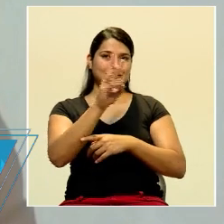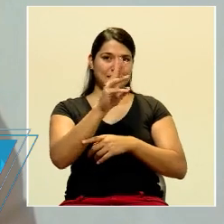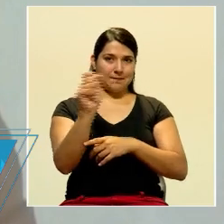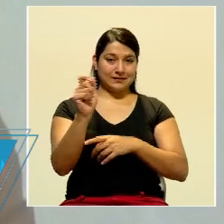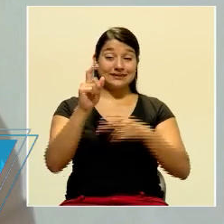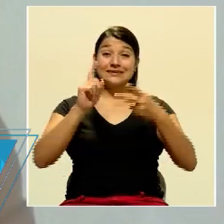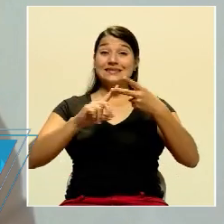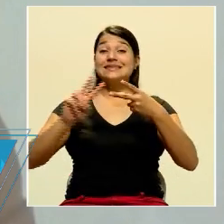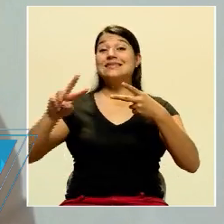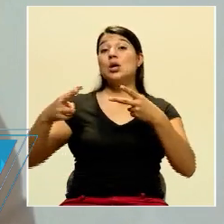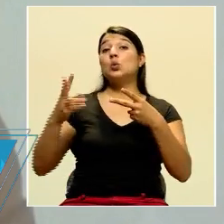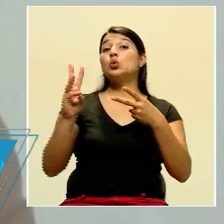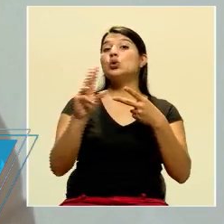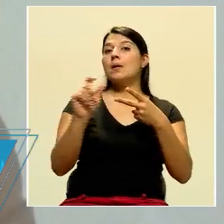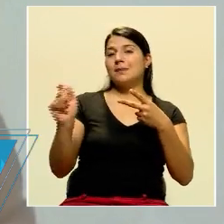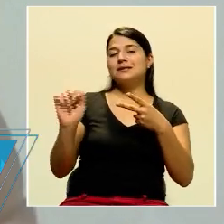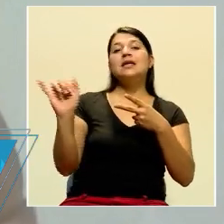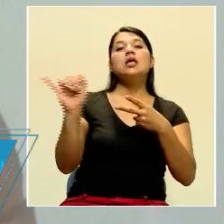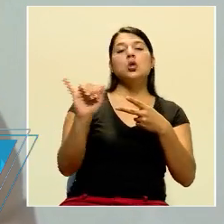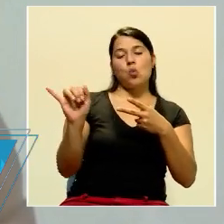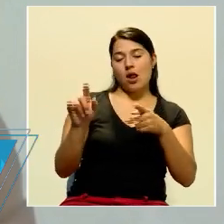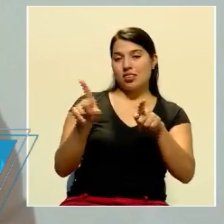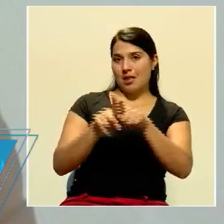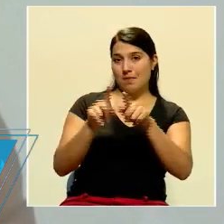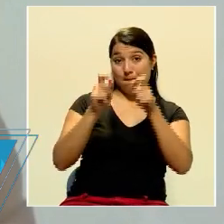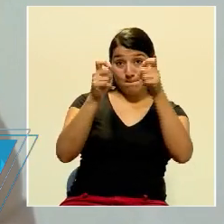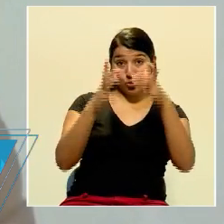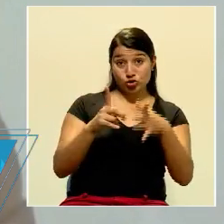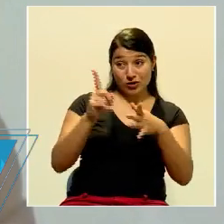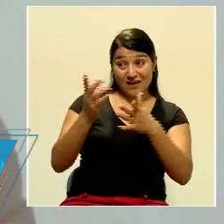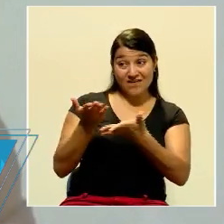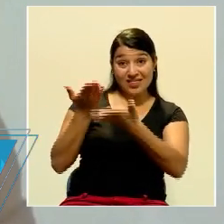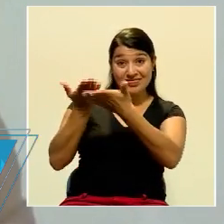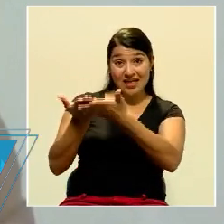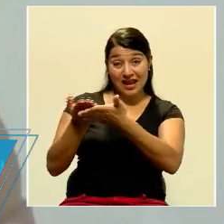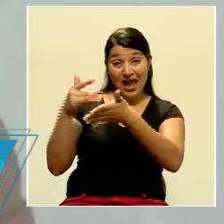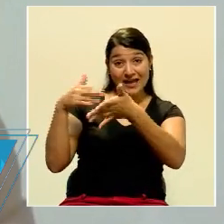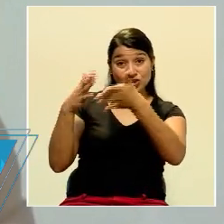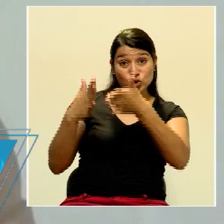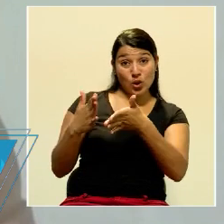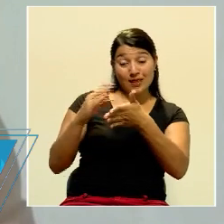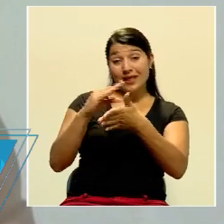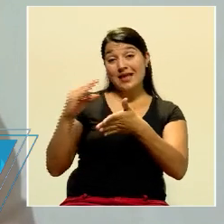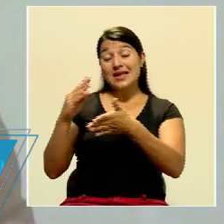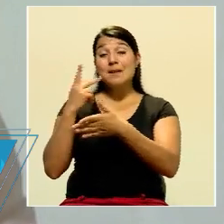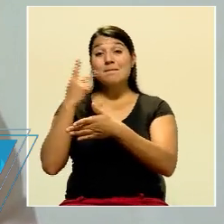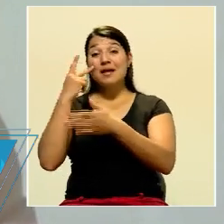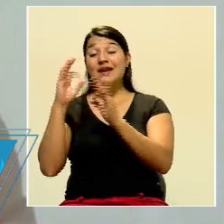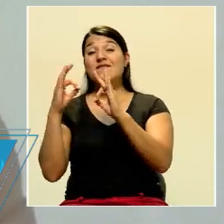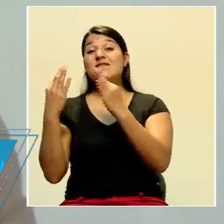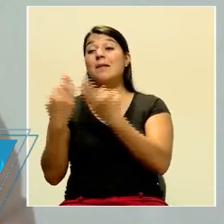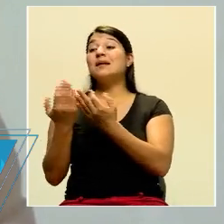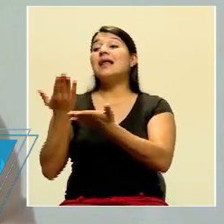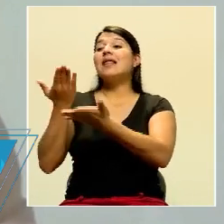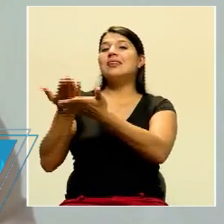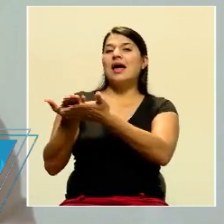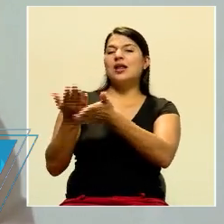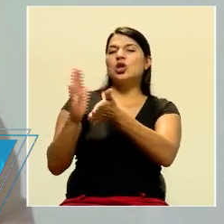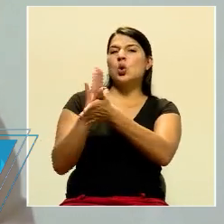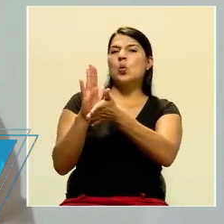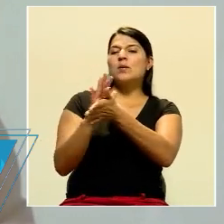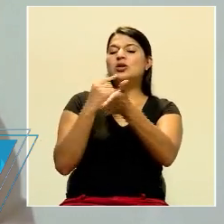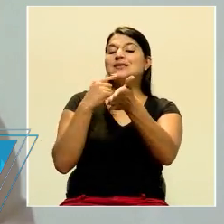también deberán recibir un informe de logro que además se caracteriza por un instrumento de medición. ¿Qué significa